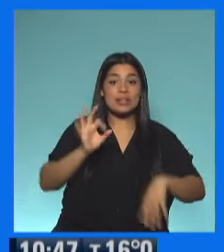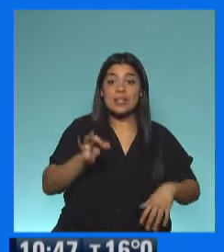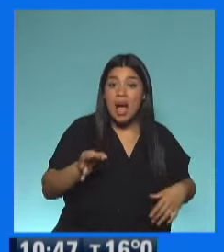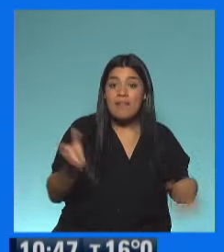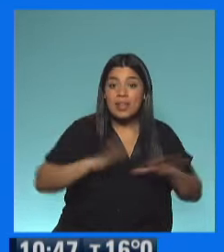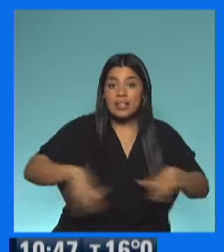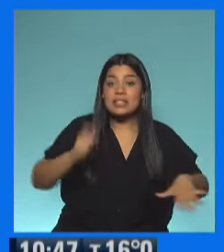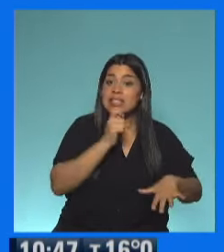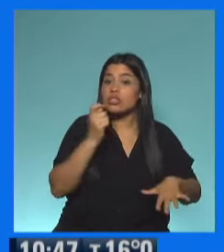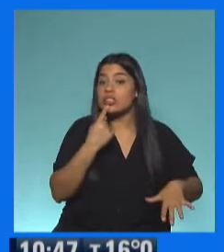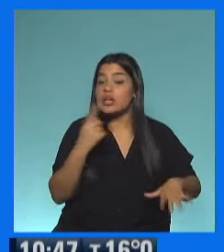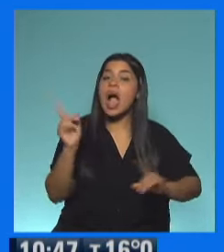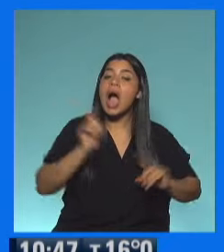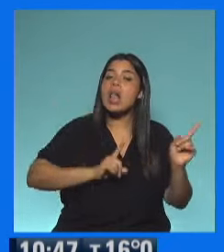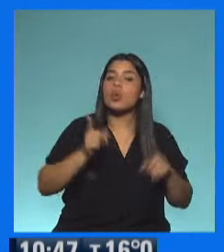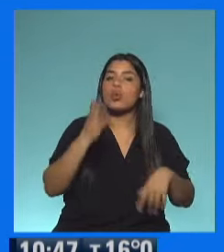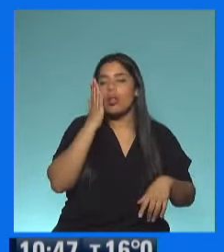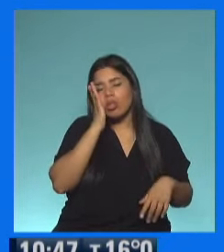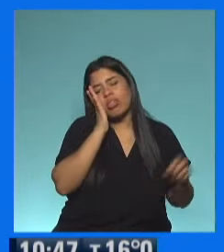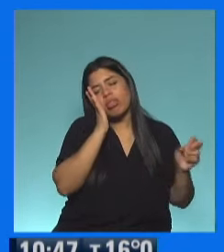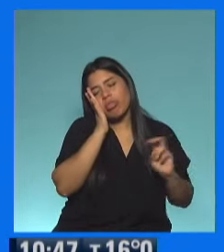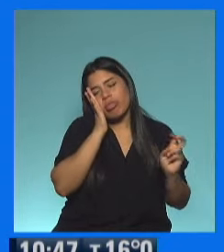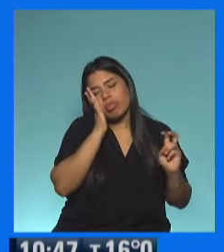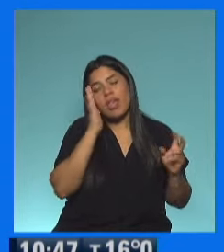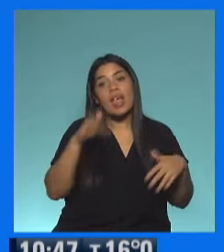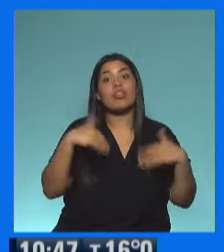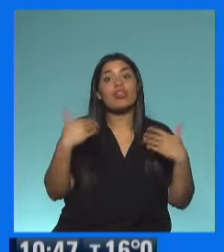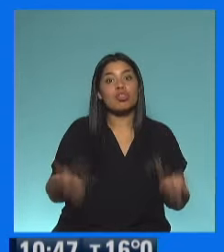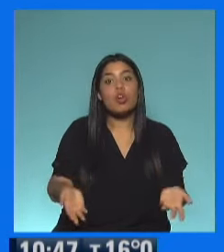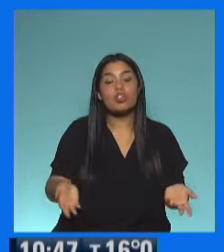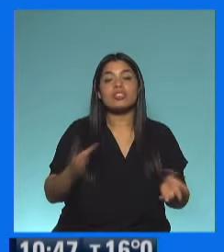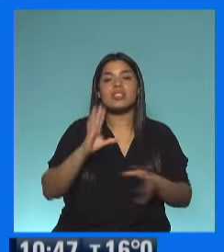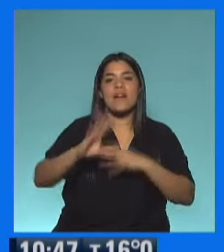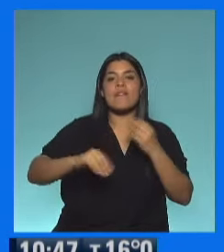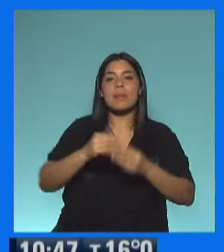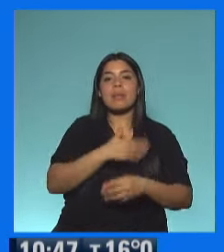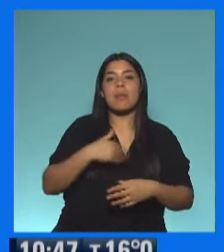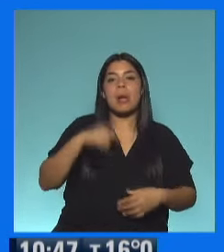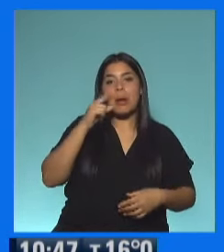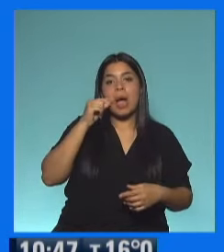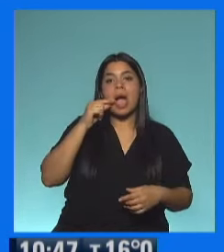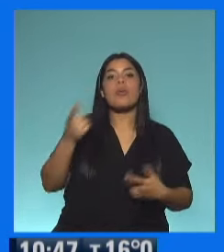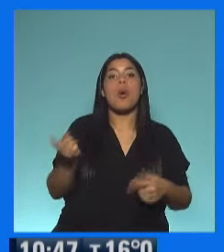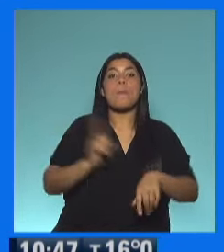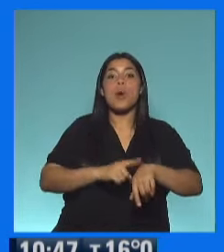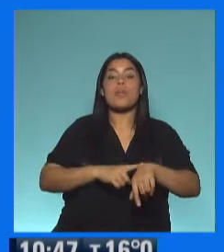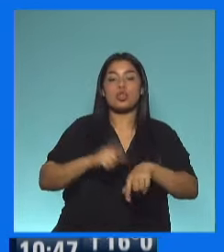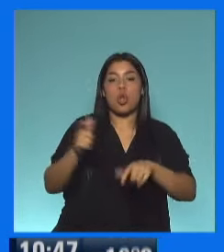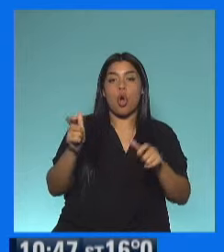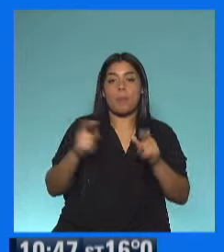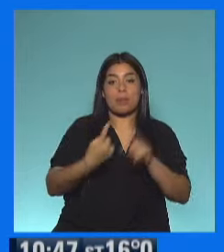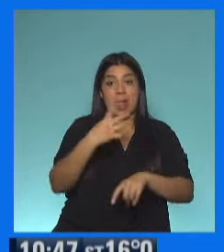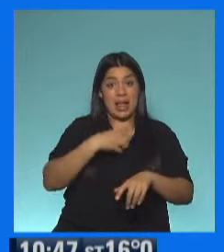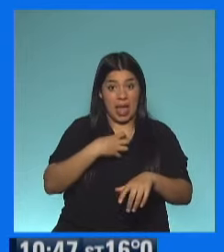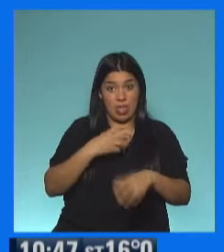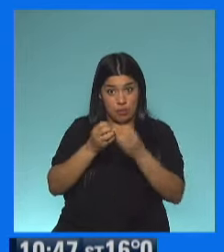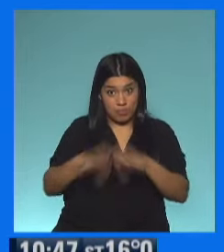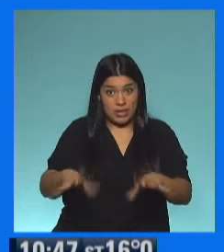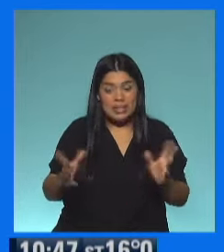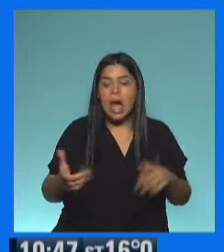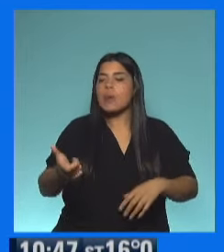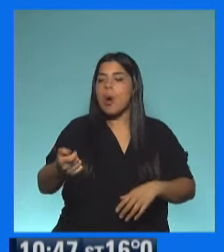chicos y chicas que están durmiendo? Sí. Entonces la familia le pone bien fuerte cuando arranca primer grado y se despiertan con el despertador. Televisor. Sí.